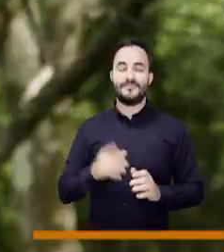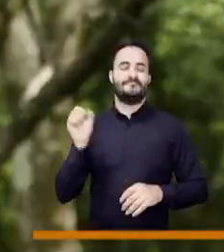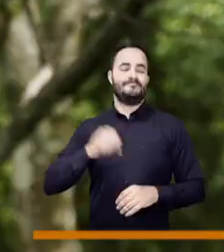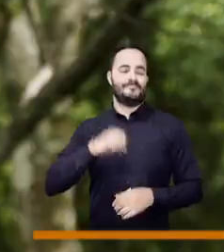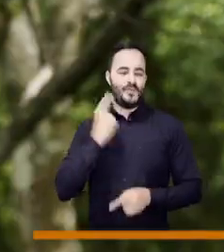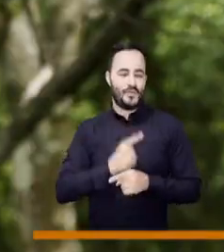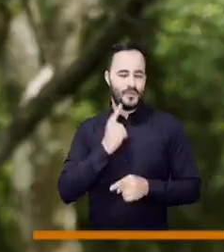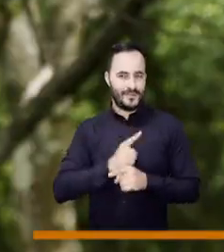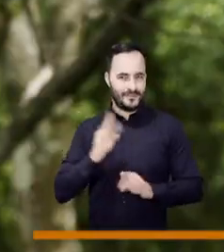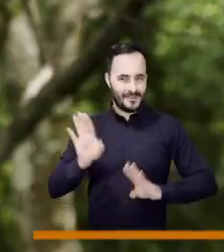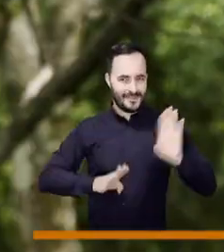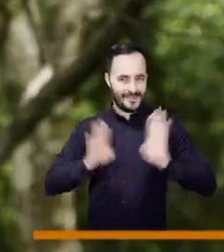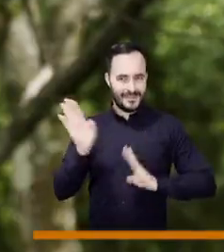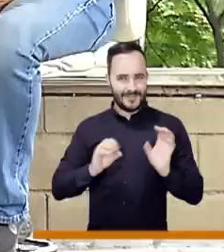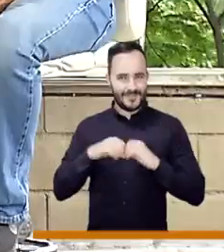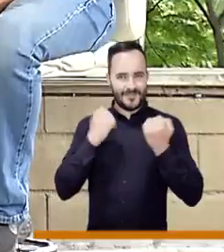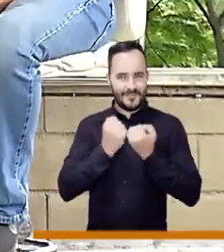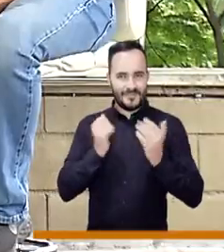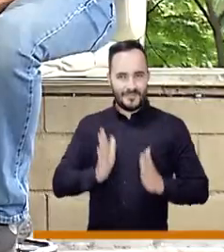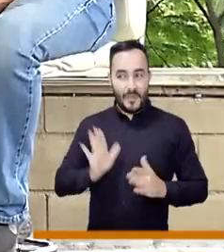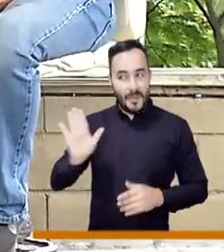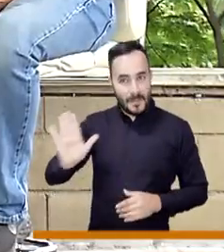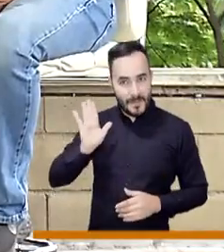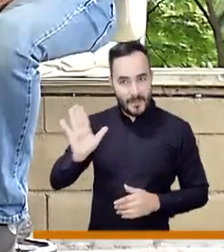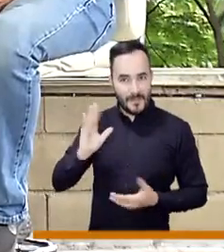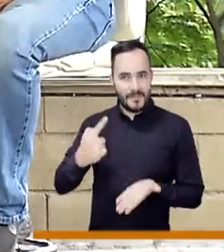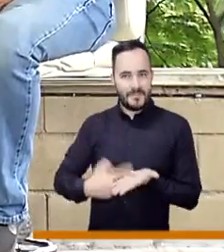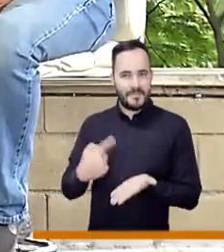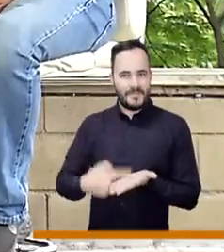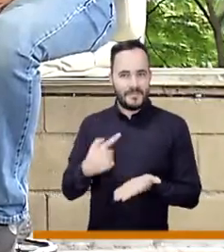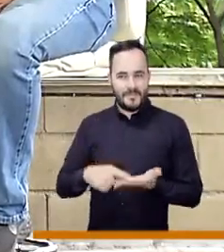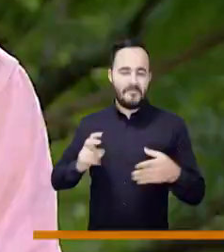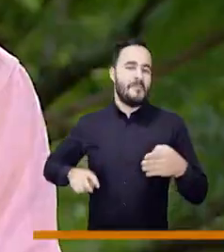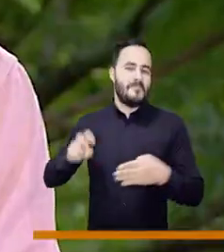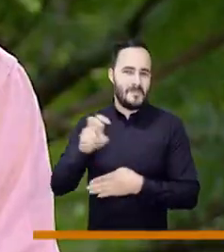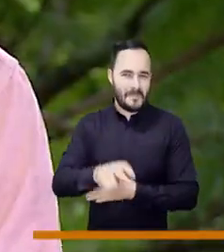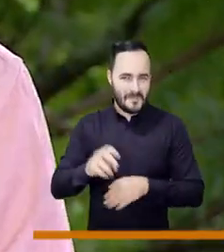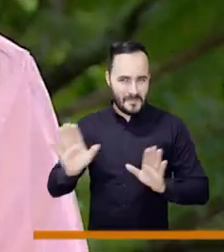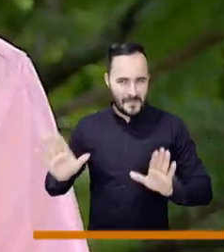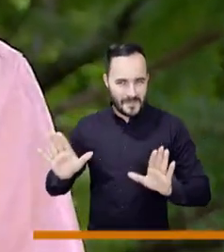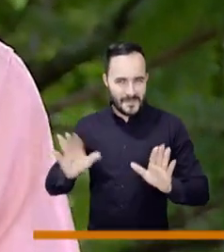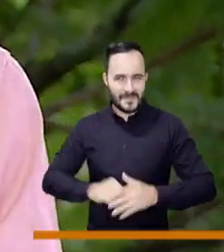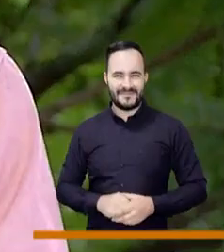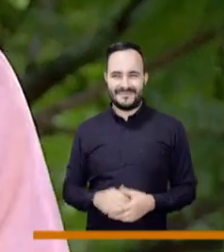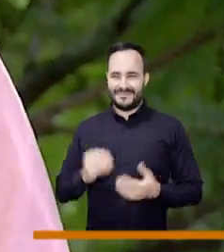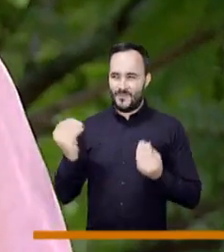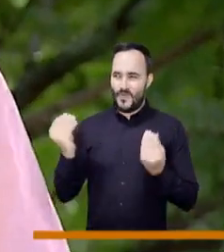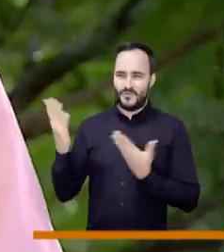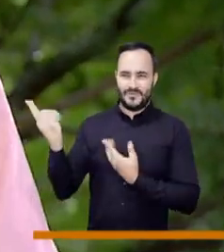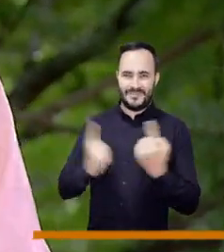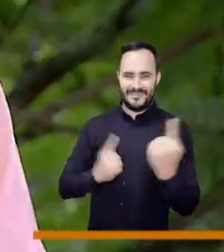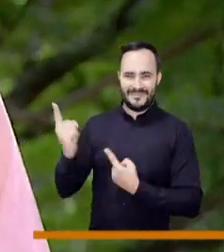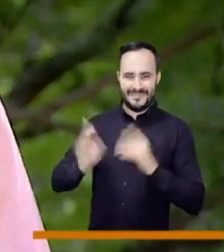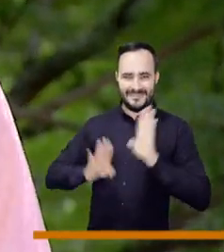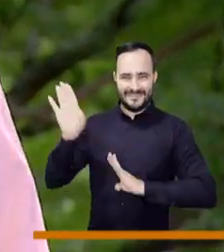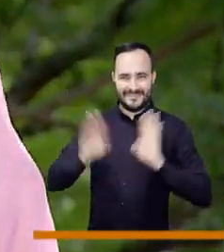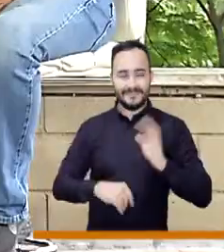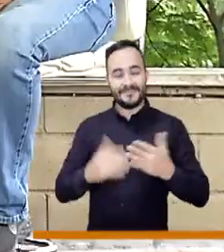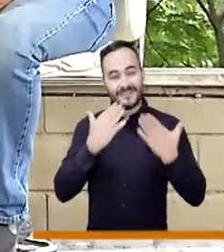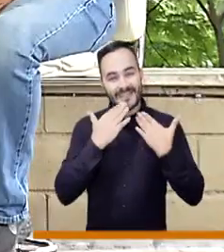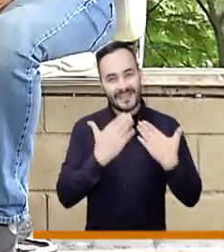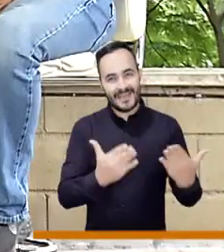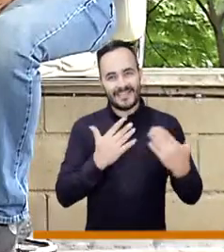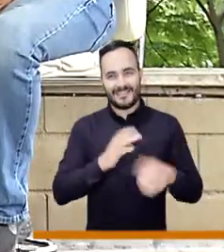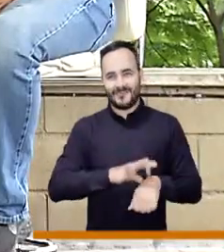Medellín. Es que ya vamos a entrar en materia. Y no, candidato. Se me adelanta. Sí, hoy estoy llena de candidatos. Muchas gracias, doctora Caterine, y